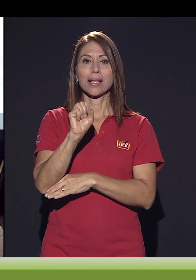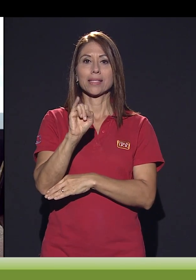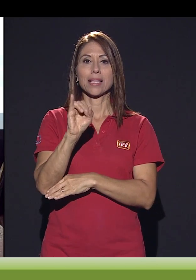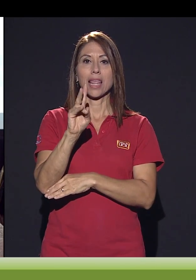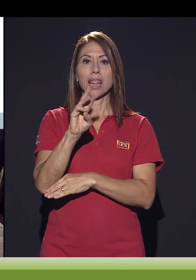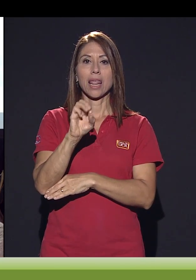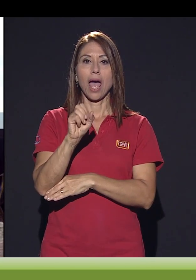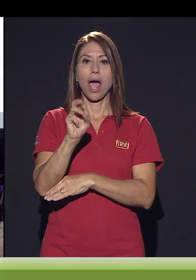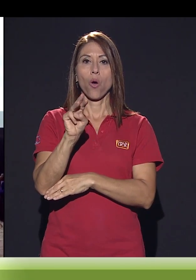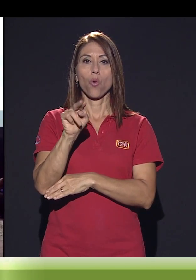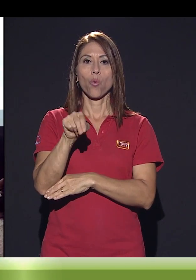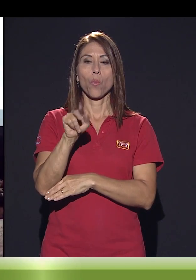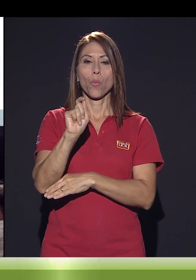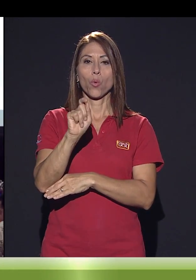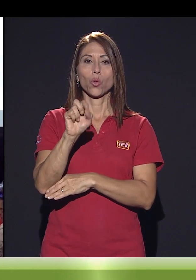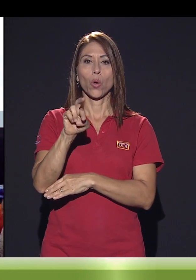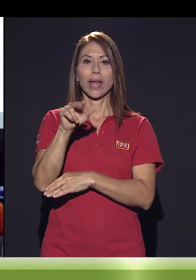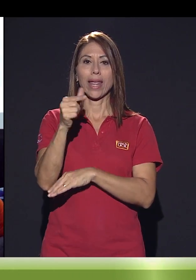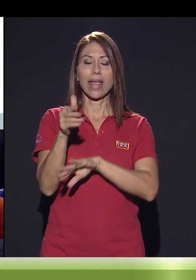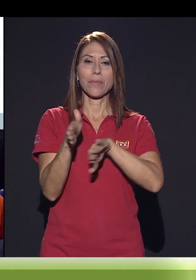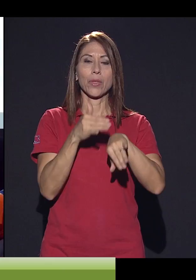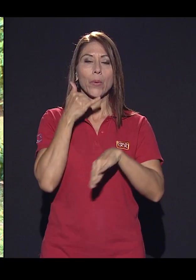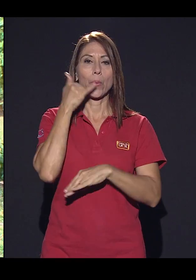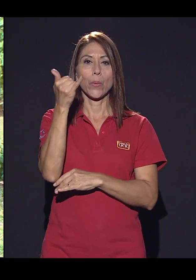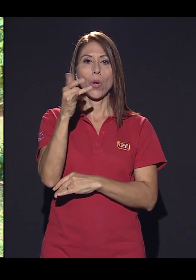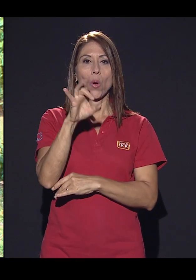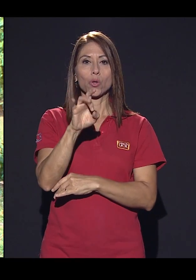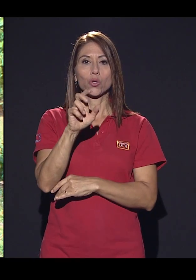info@acidaun.org o llamar al teléfono